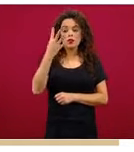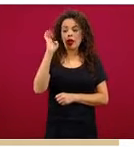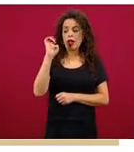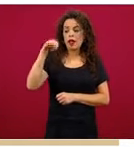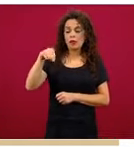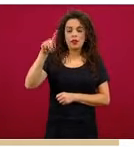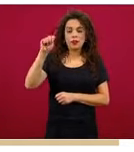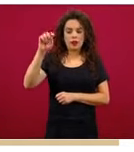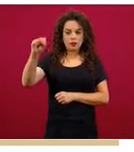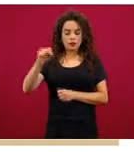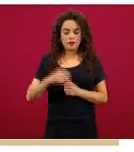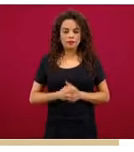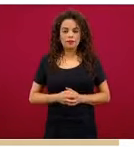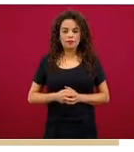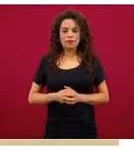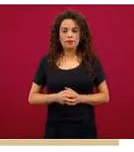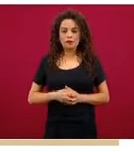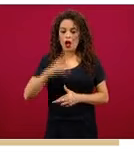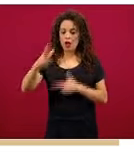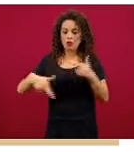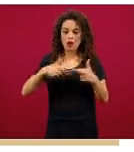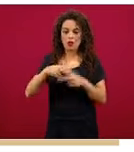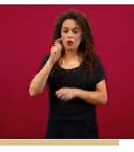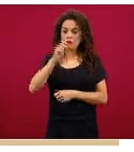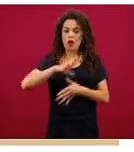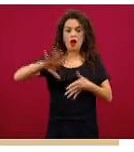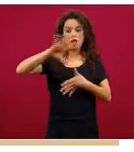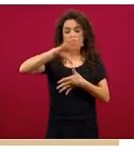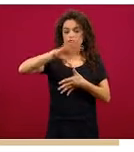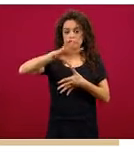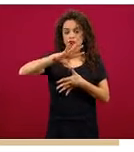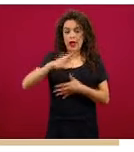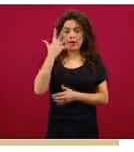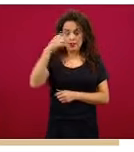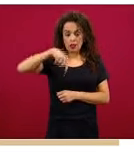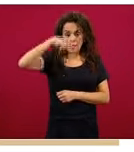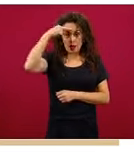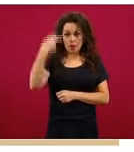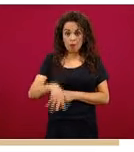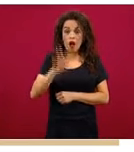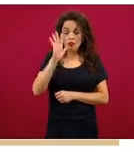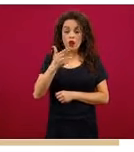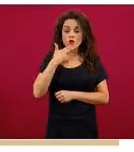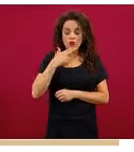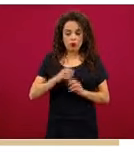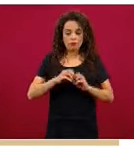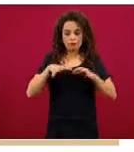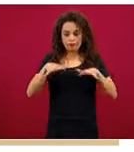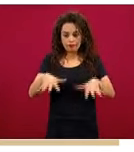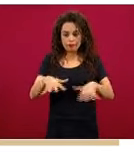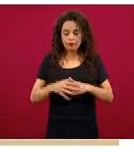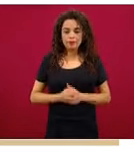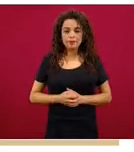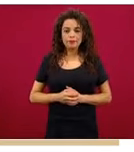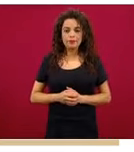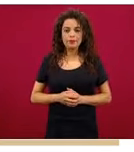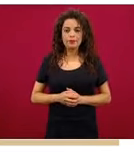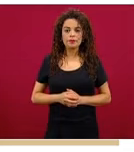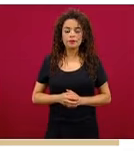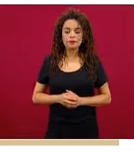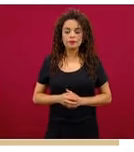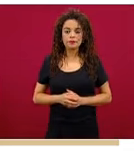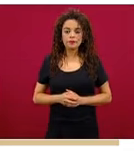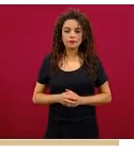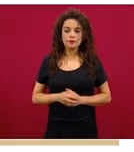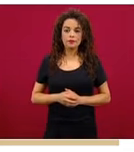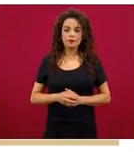es decir, en toda la región de las Américas, de los cuales 5 en México están desplegados, o sea, 5 EMTs hemos desplegado. Que